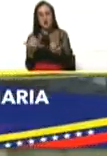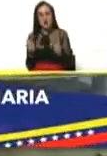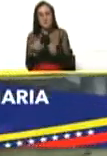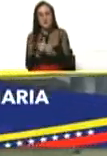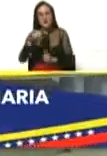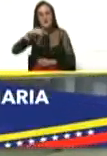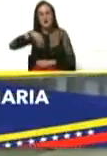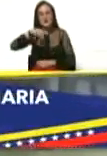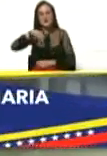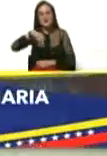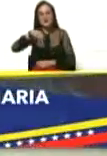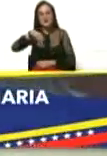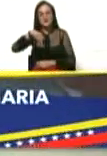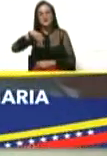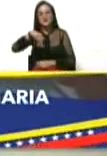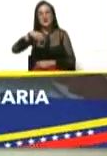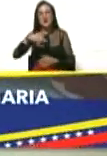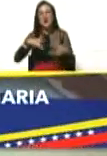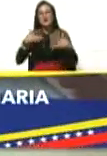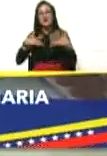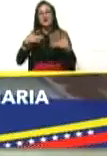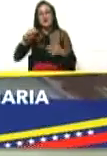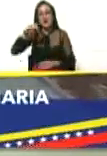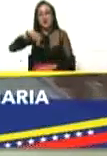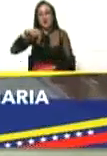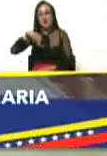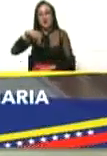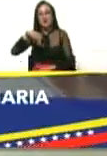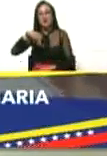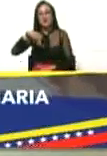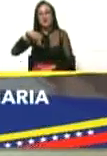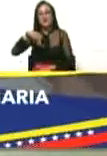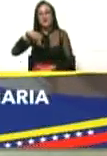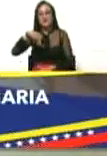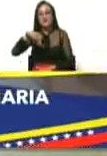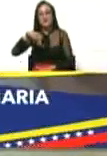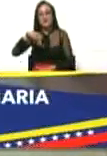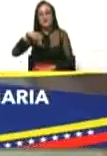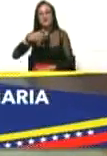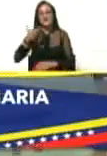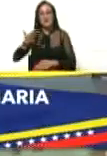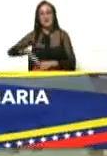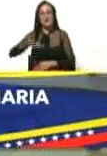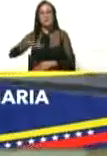aquí en esta actividad el día de hoy, que